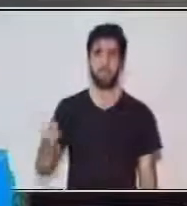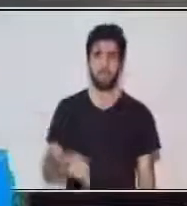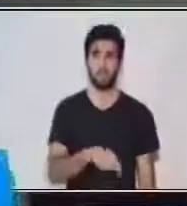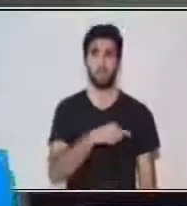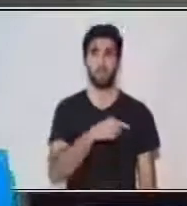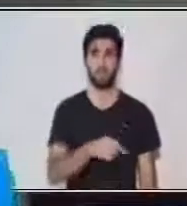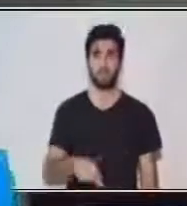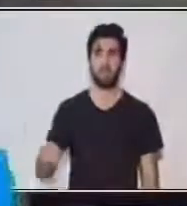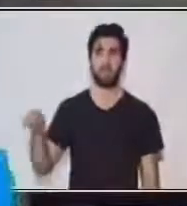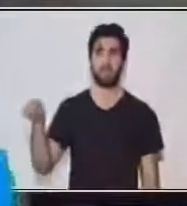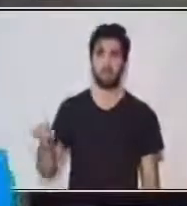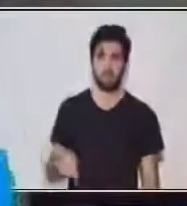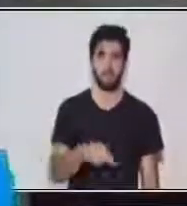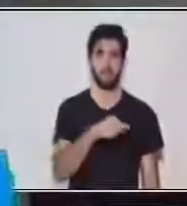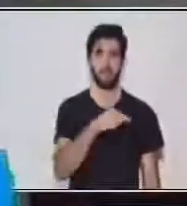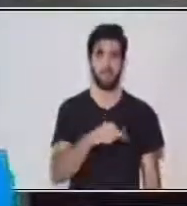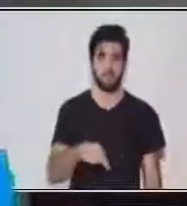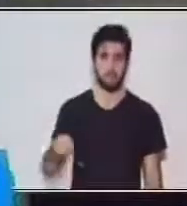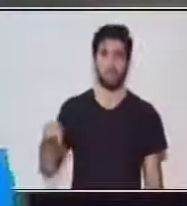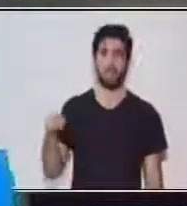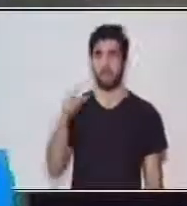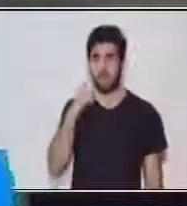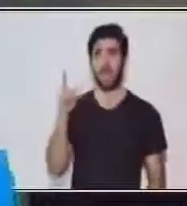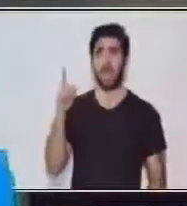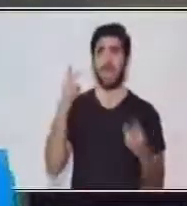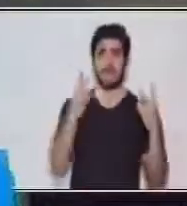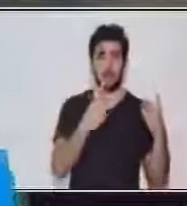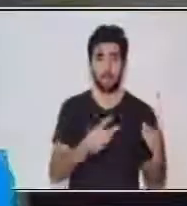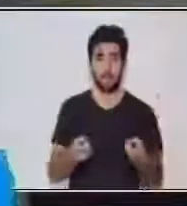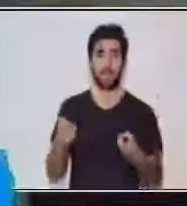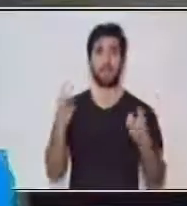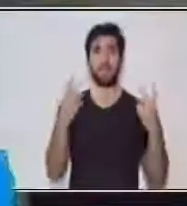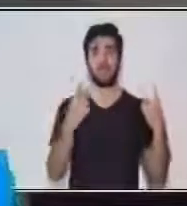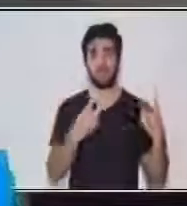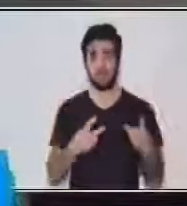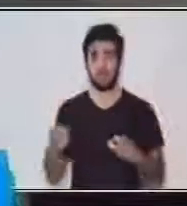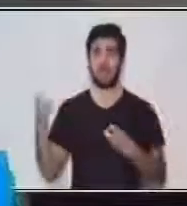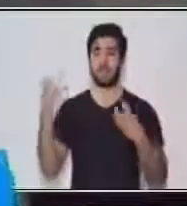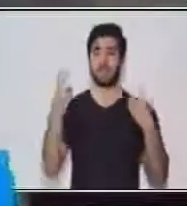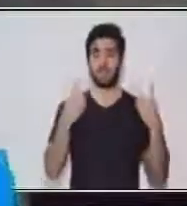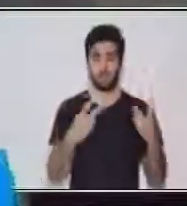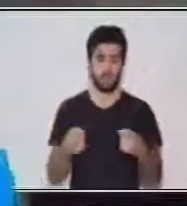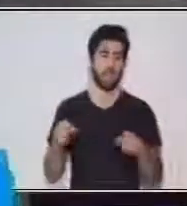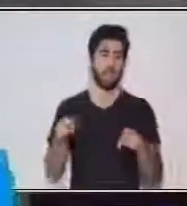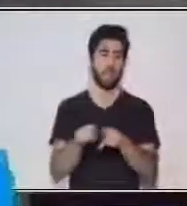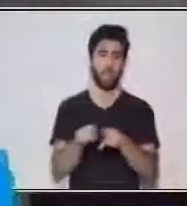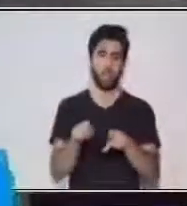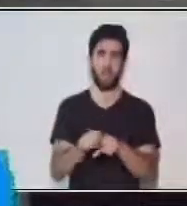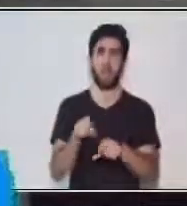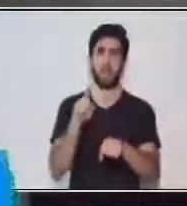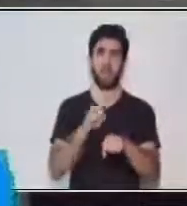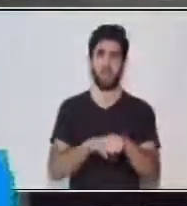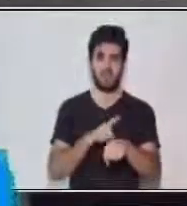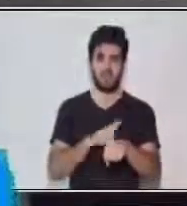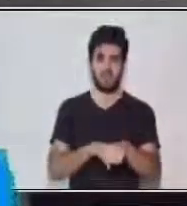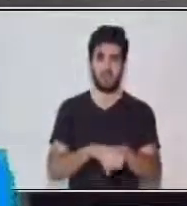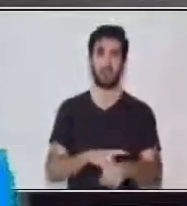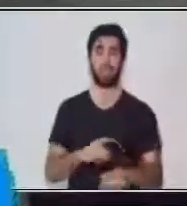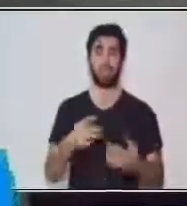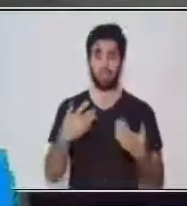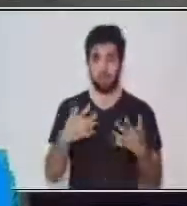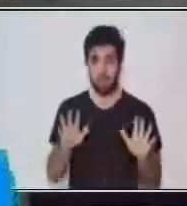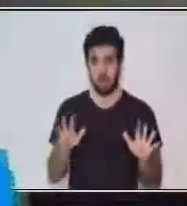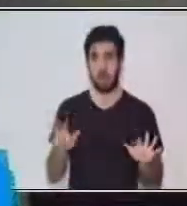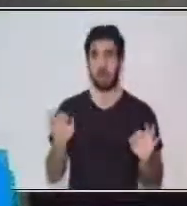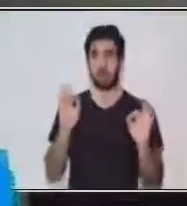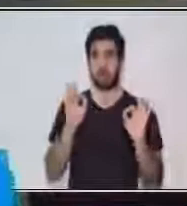de una trayectoria y puede repetirse en mismos intervalos de tiempo. Observemos